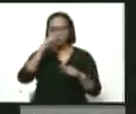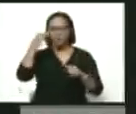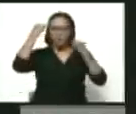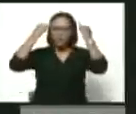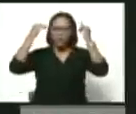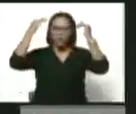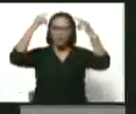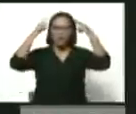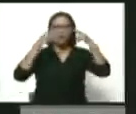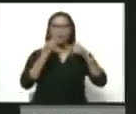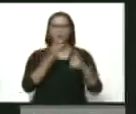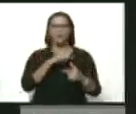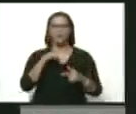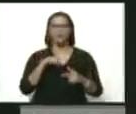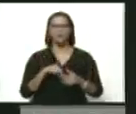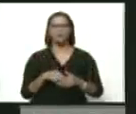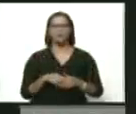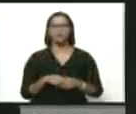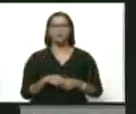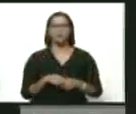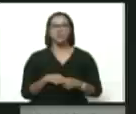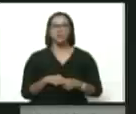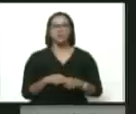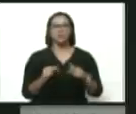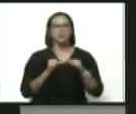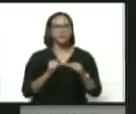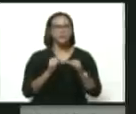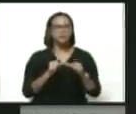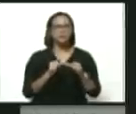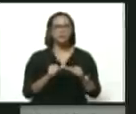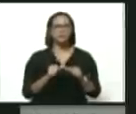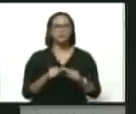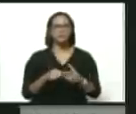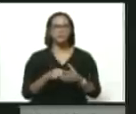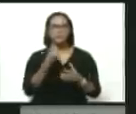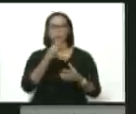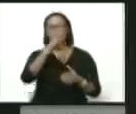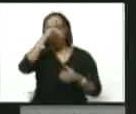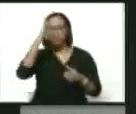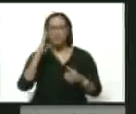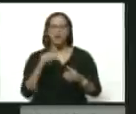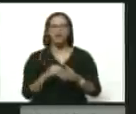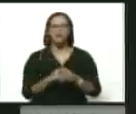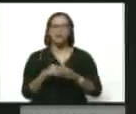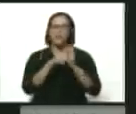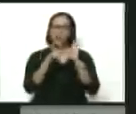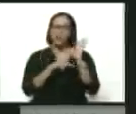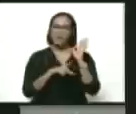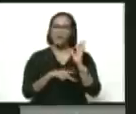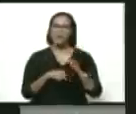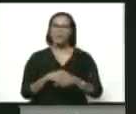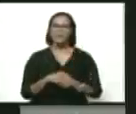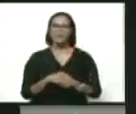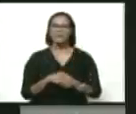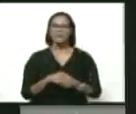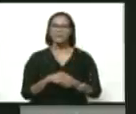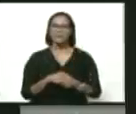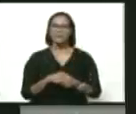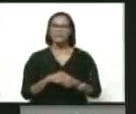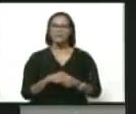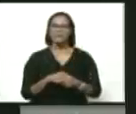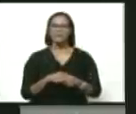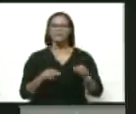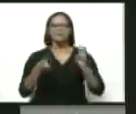comandante buenas para nosotros. Qué bueno. Sí, seguir empujando, Bueno, Diosdado, te dejo con el programa. Numeral,